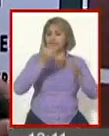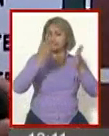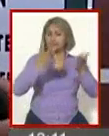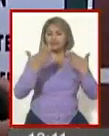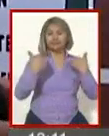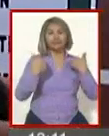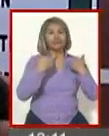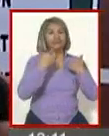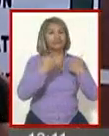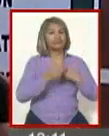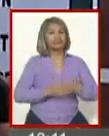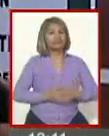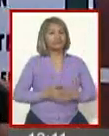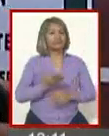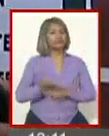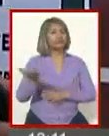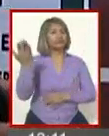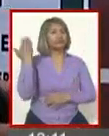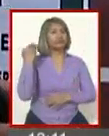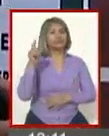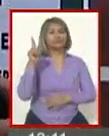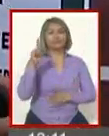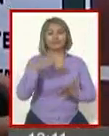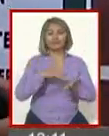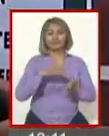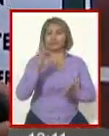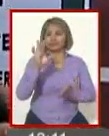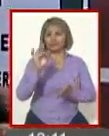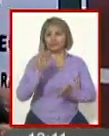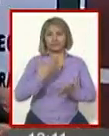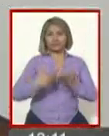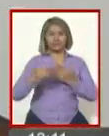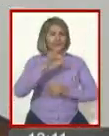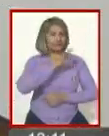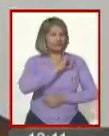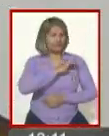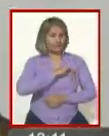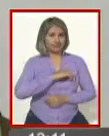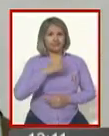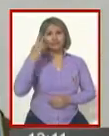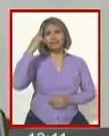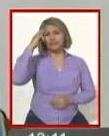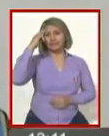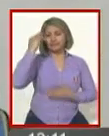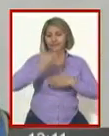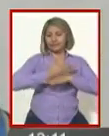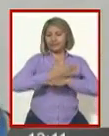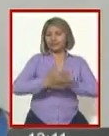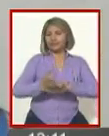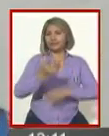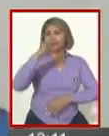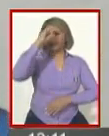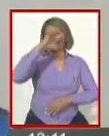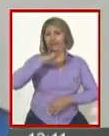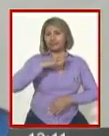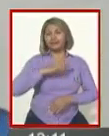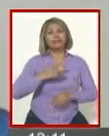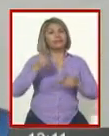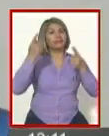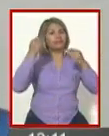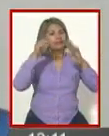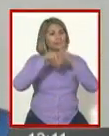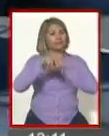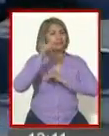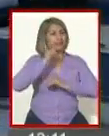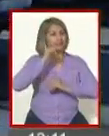tiene antecedentes, según lo que dice él, de la 1008 en Chile. Por este caso, en las próximas horas, el presunto autor del intento